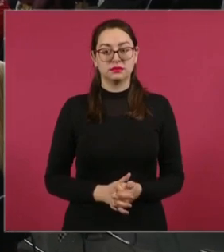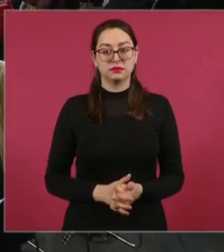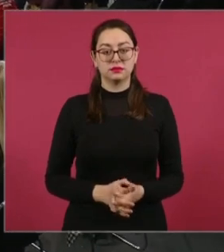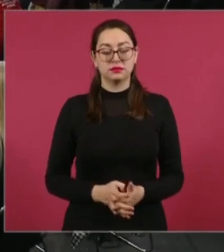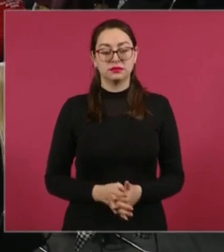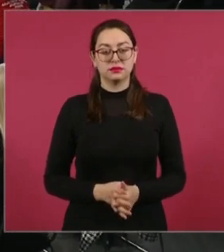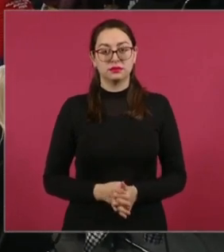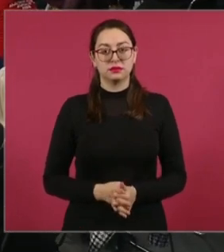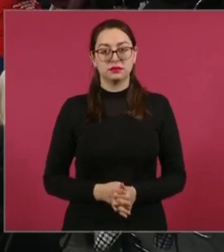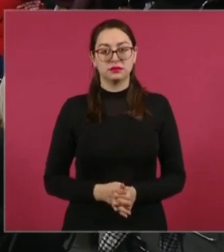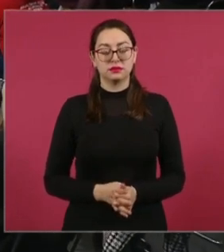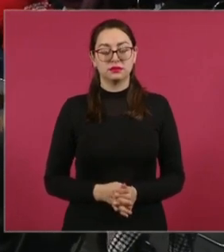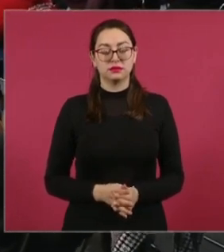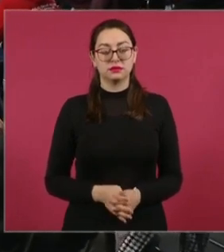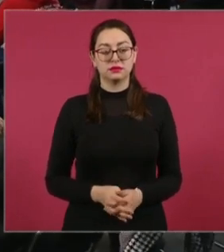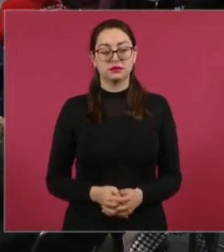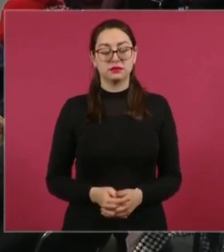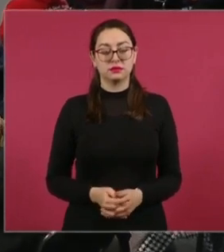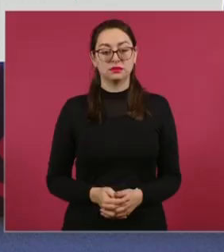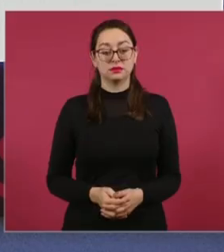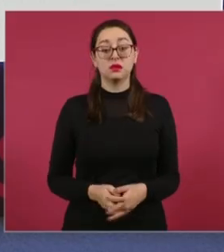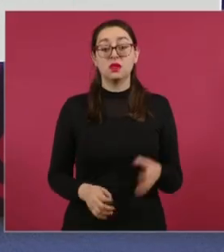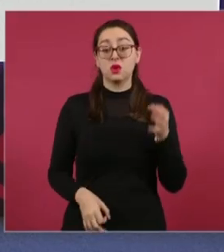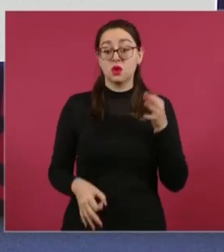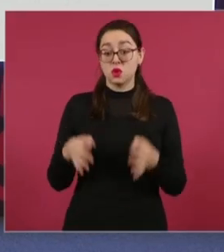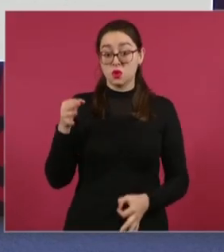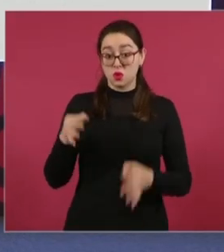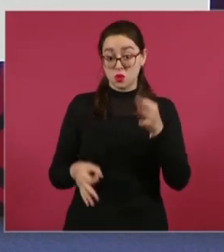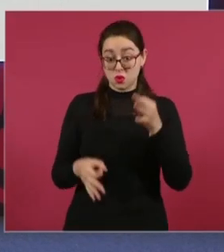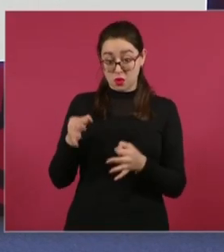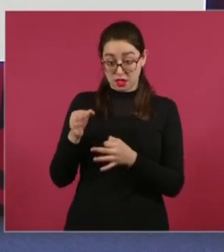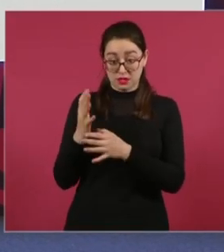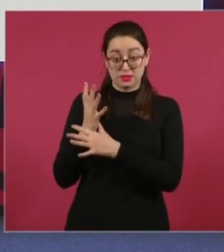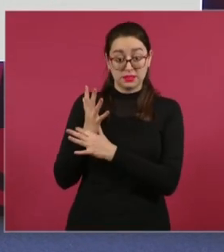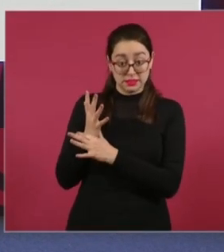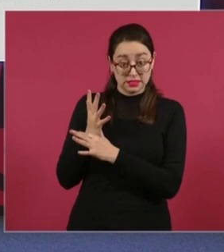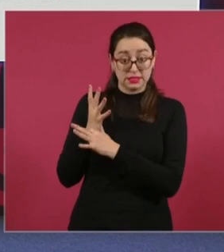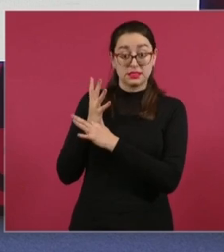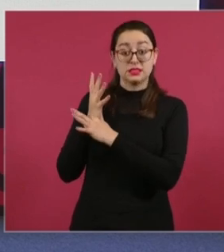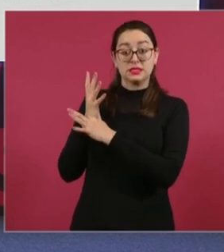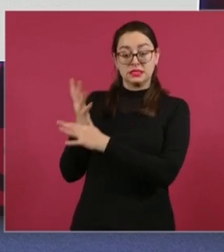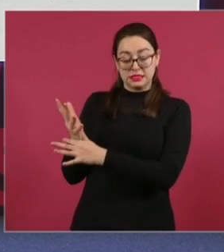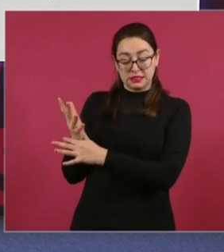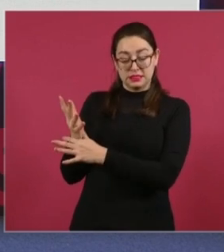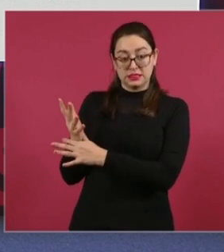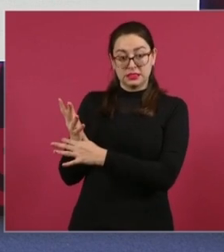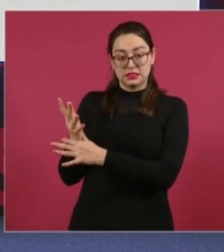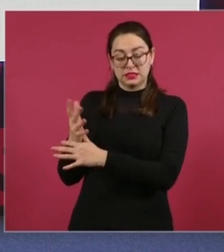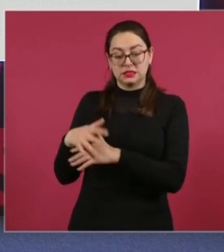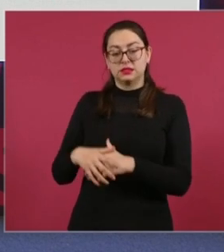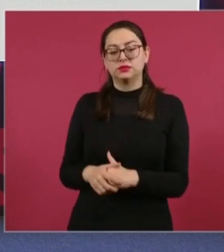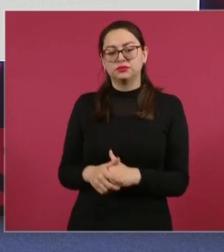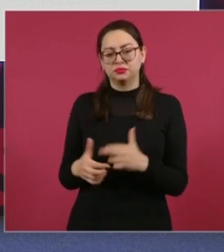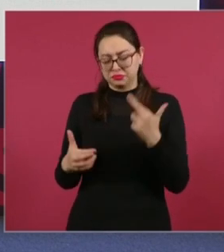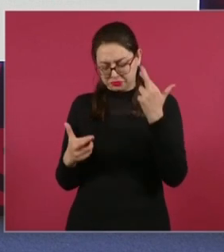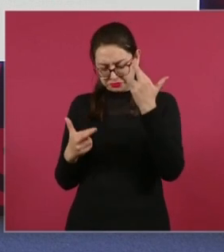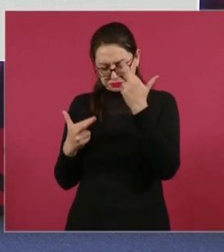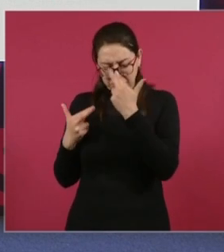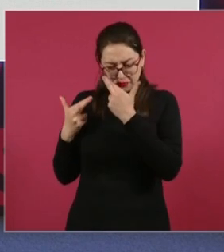Siendo el caso que el juez refirió, que analizará los hechos,